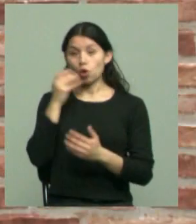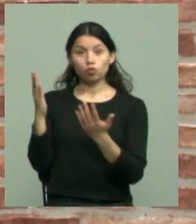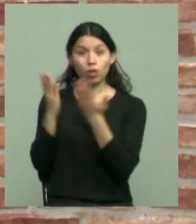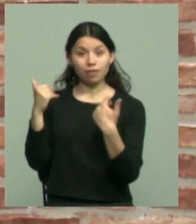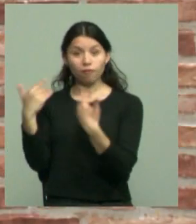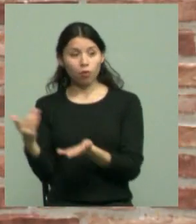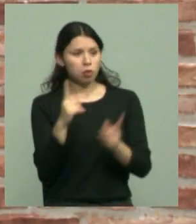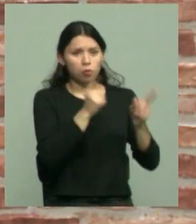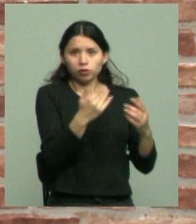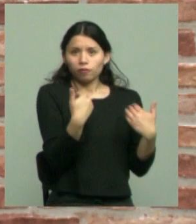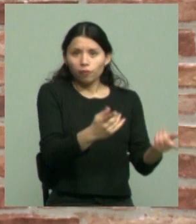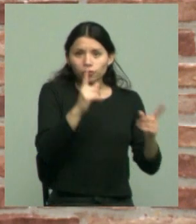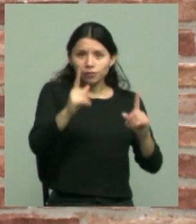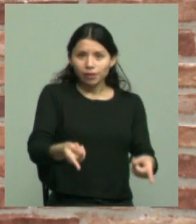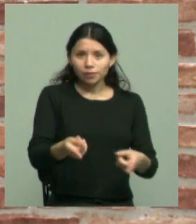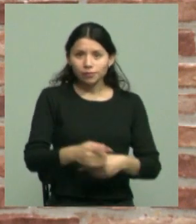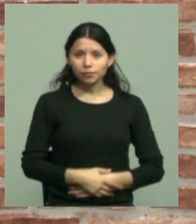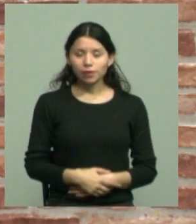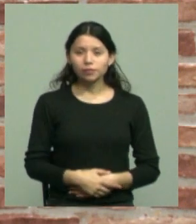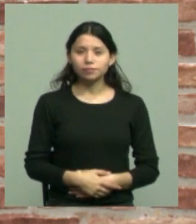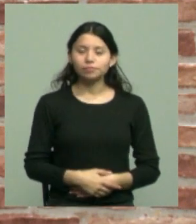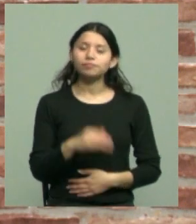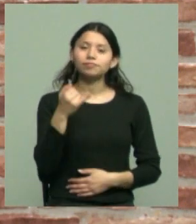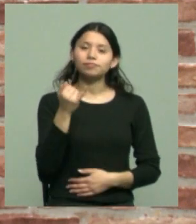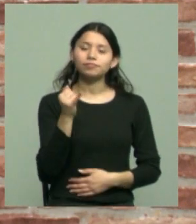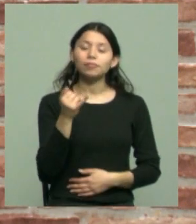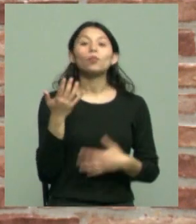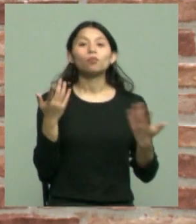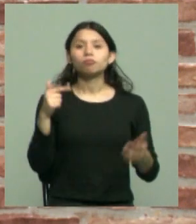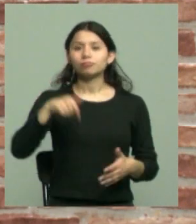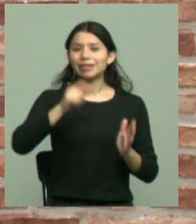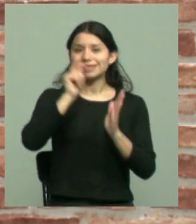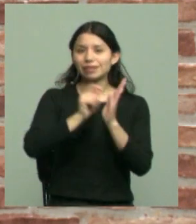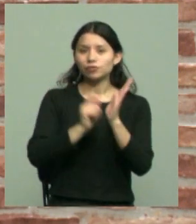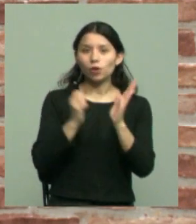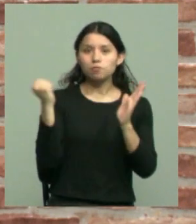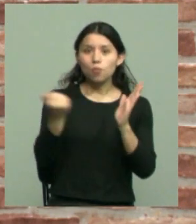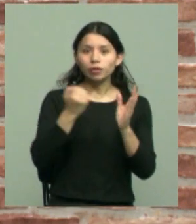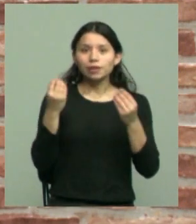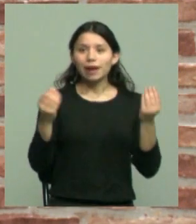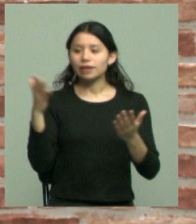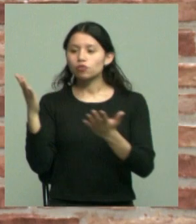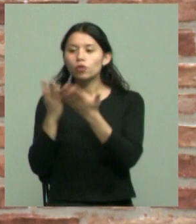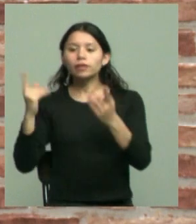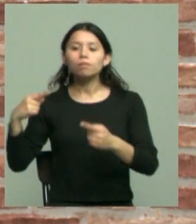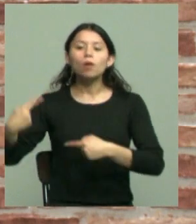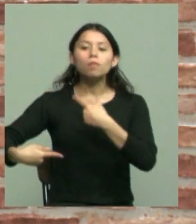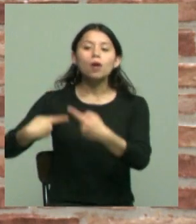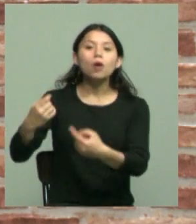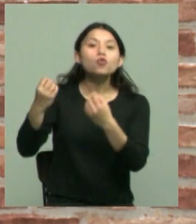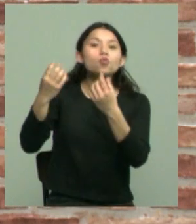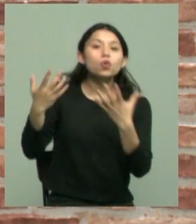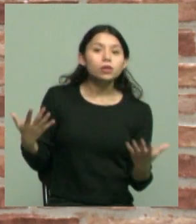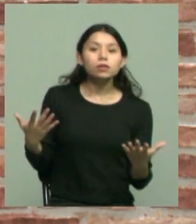sin dudas también este censo va a servir para ver cómo el rendimiento académico que están teniendo los alumnos y alumnas en esto de en cuánto